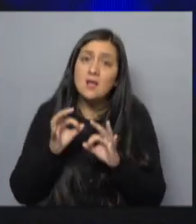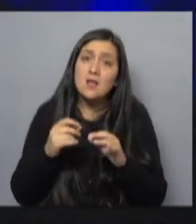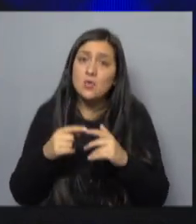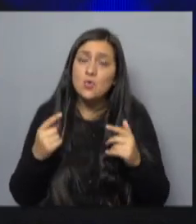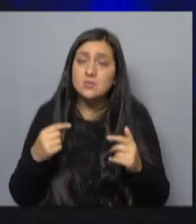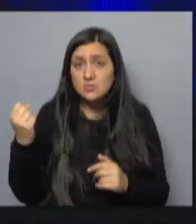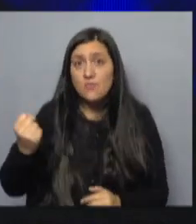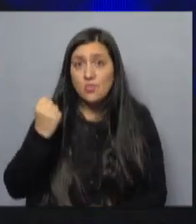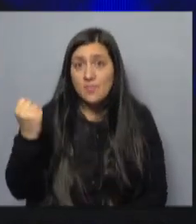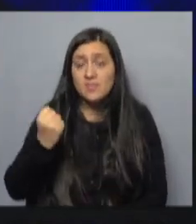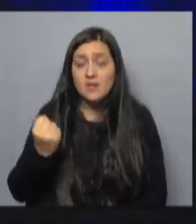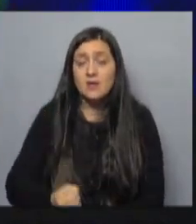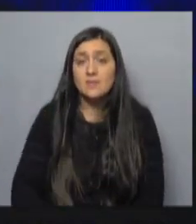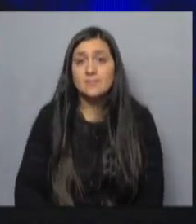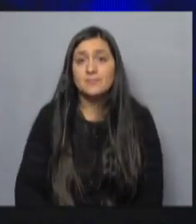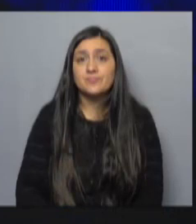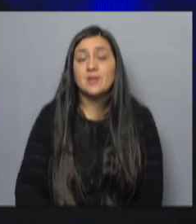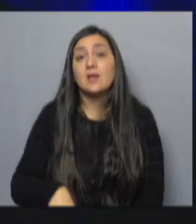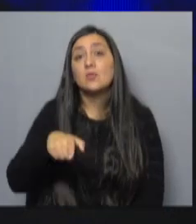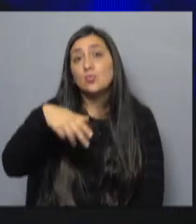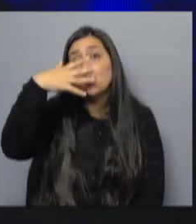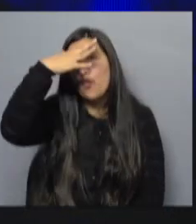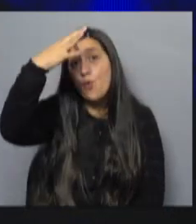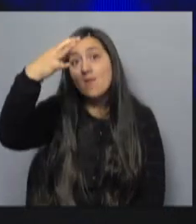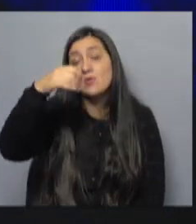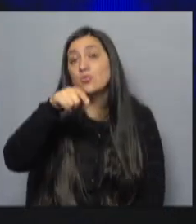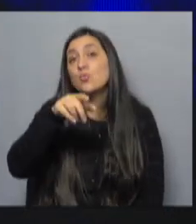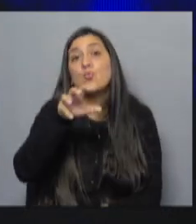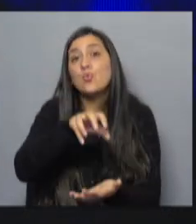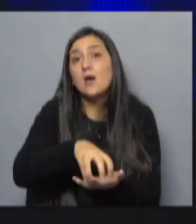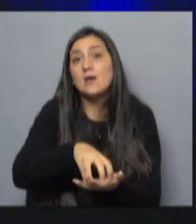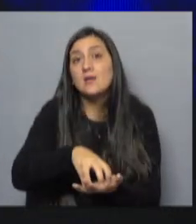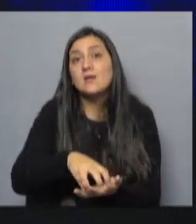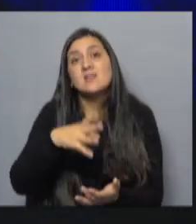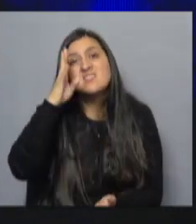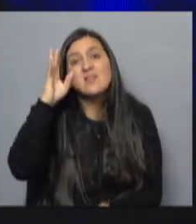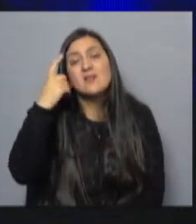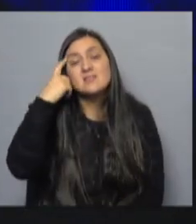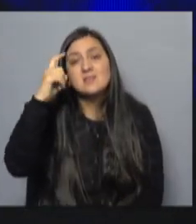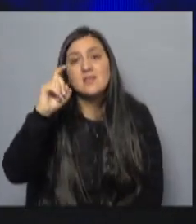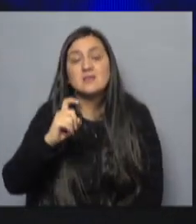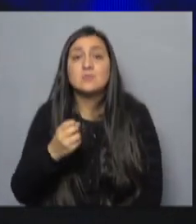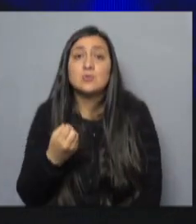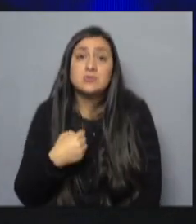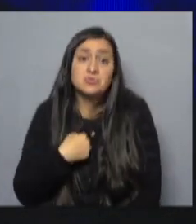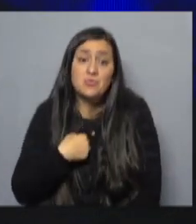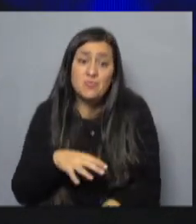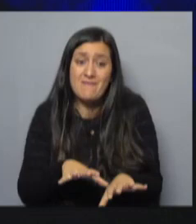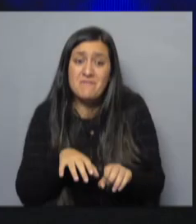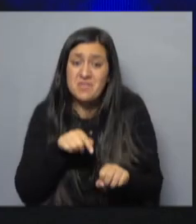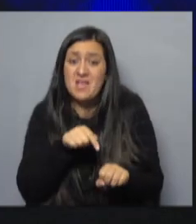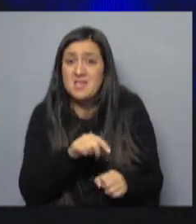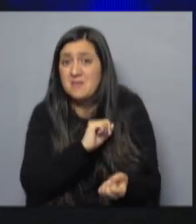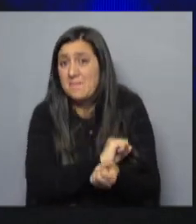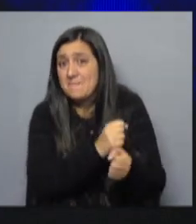Que es fundamental en tu pueblo, donde estás, a ver qué ideas, qué cosas, porque yo voy a transitarlo ahí. Y eso